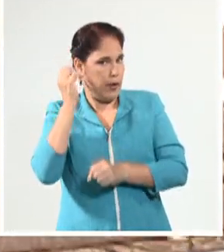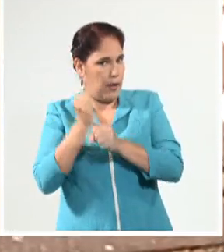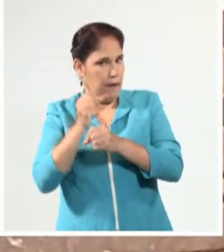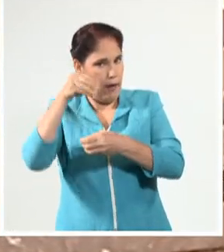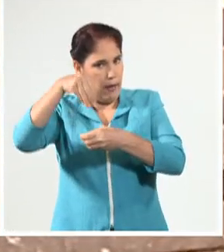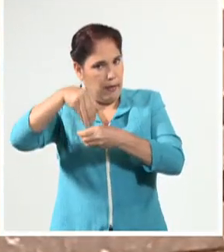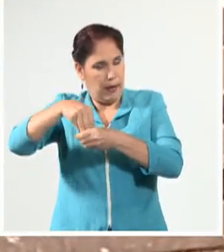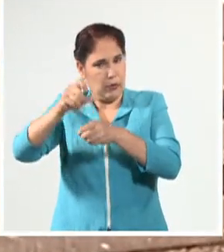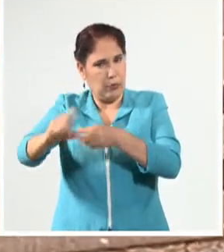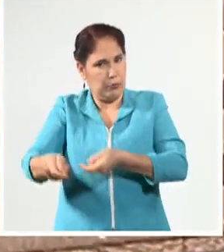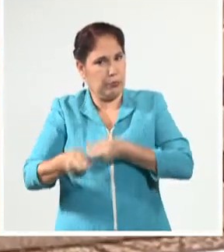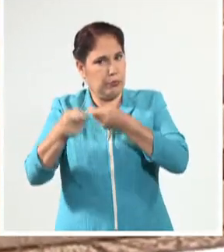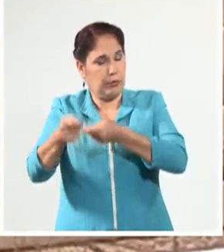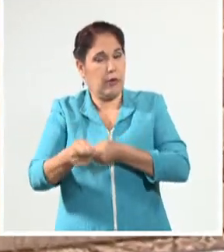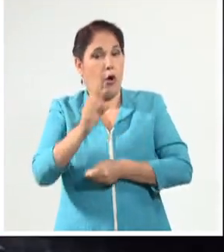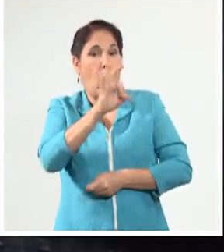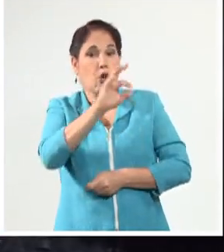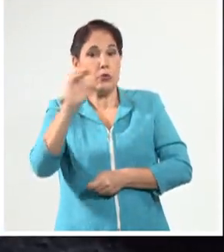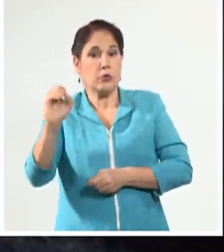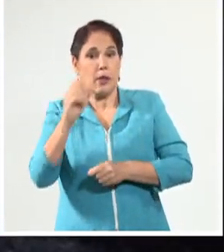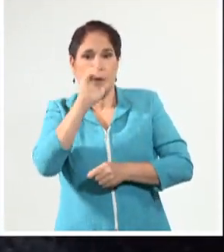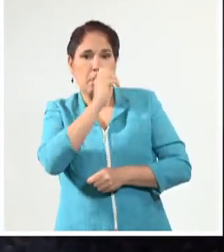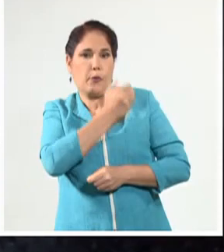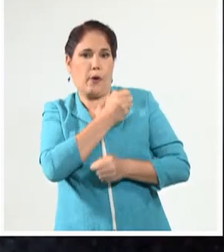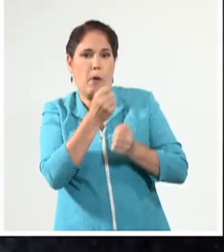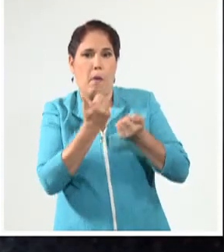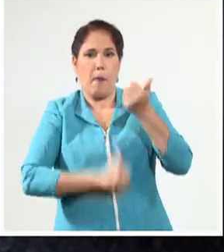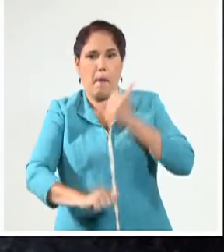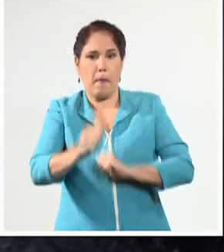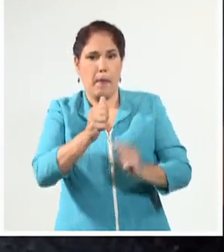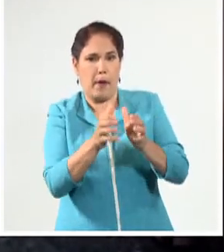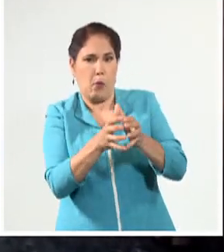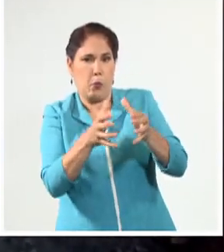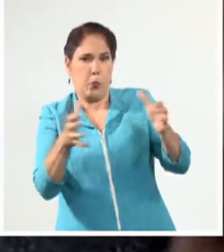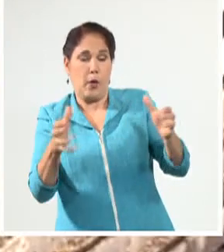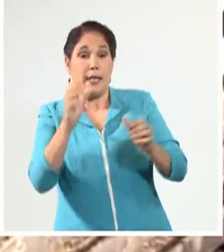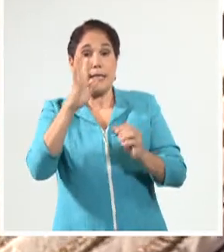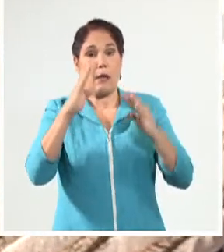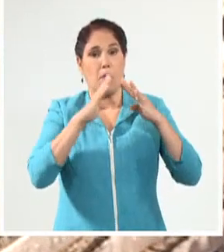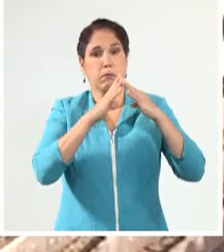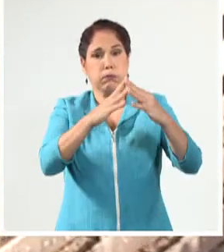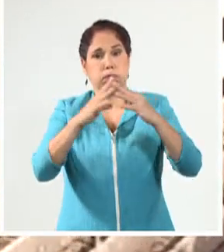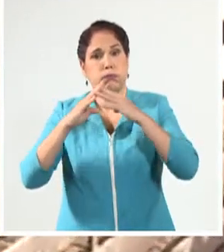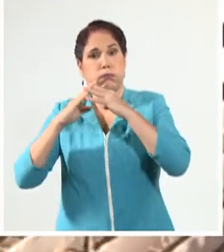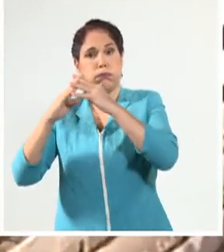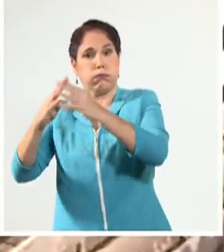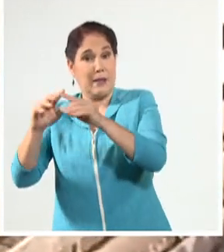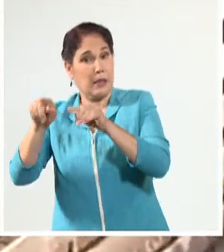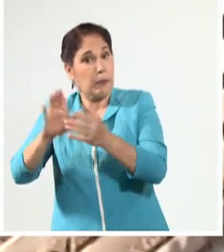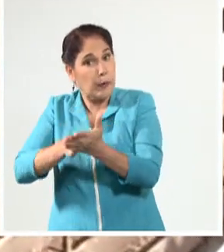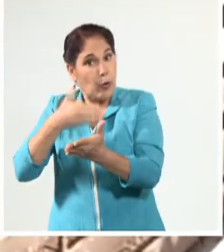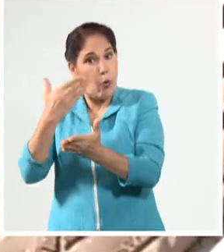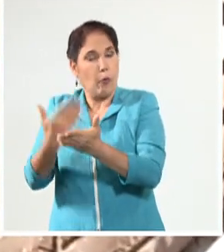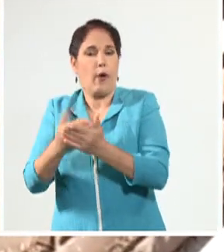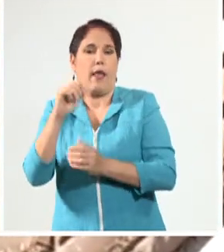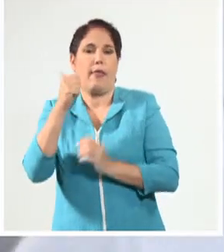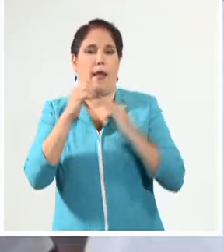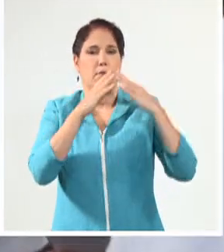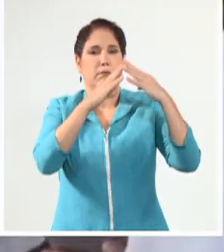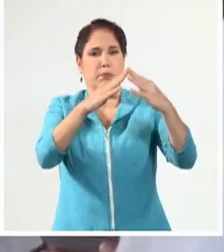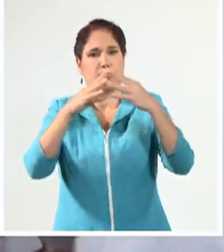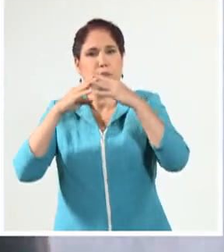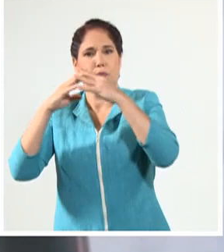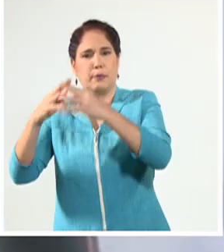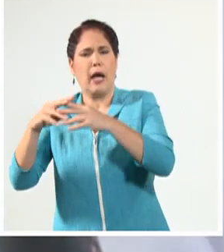tienen unos 800 cerdos de ellos 50 reproductoras en cinco naves terminadas aunque se proponen llegar a 10 también